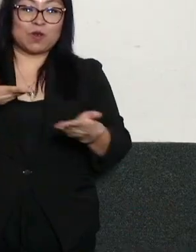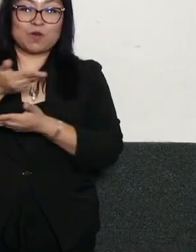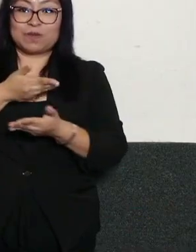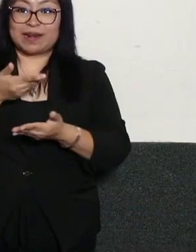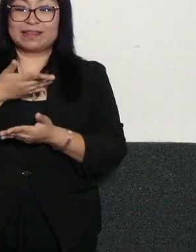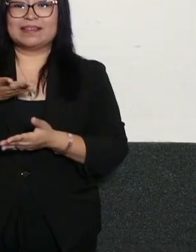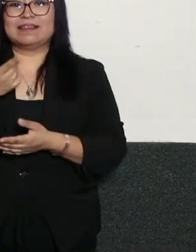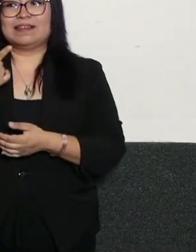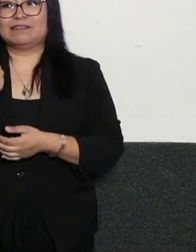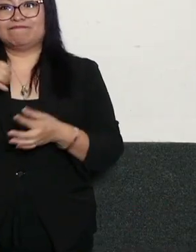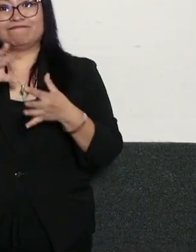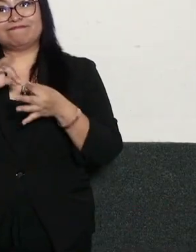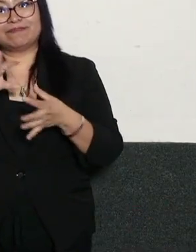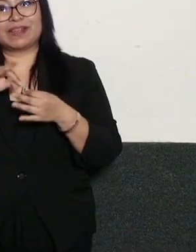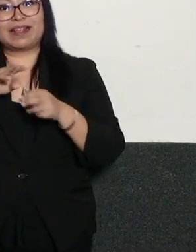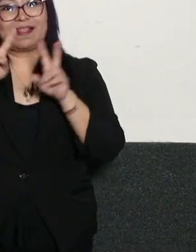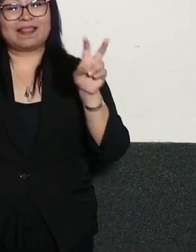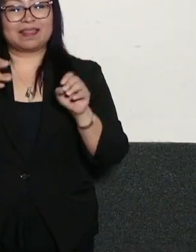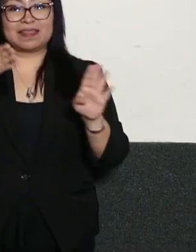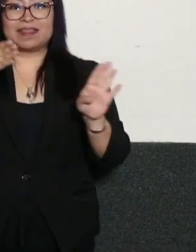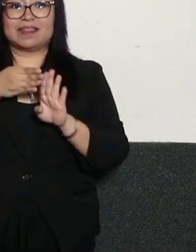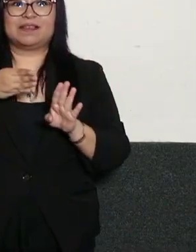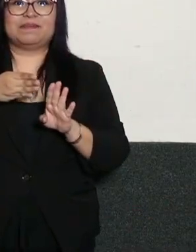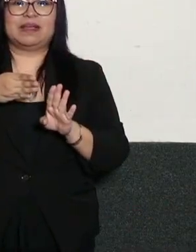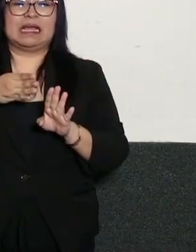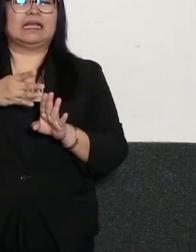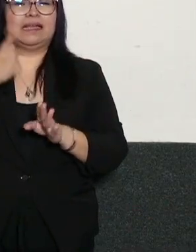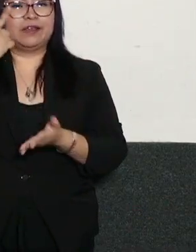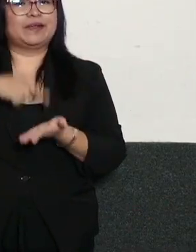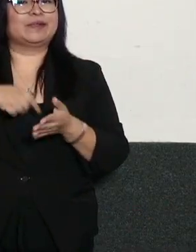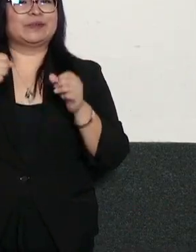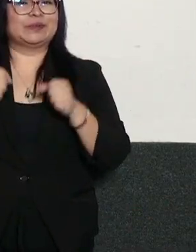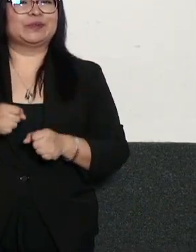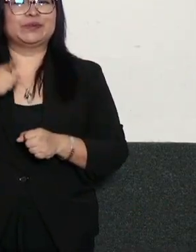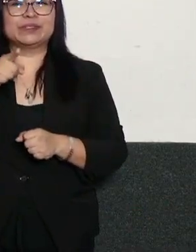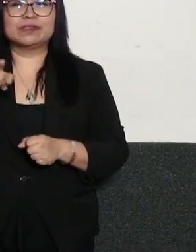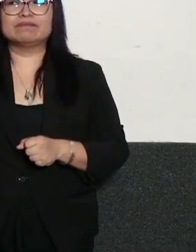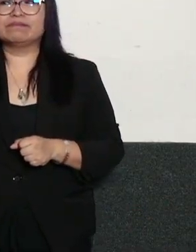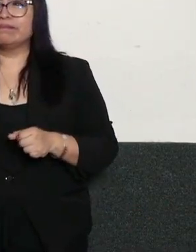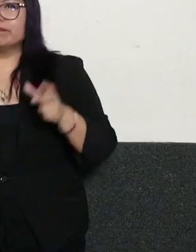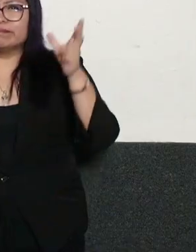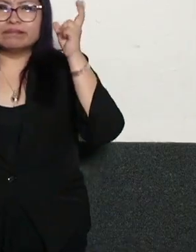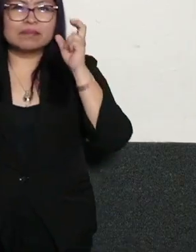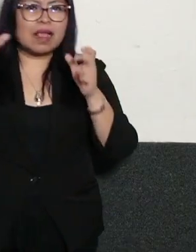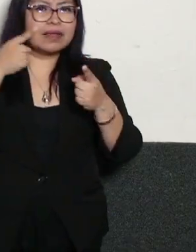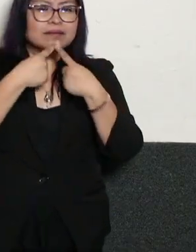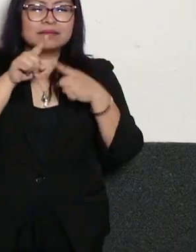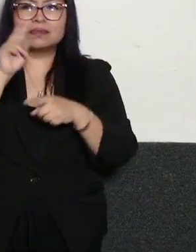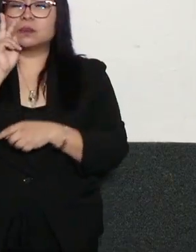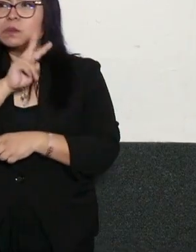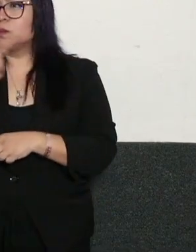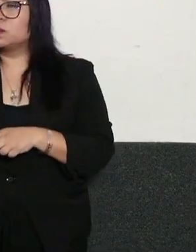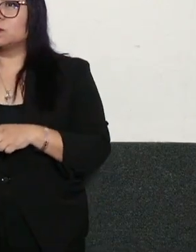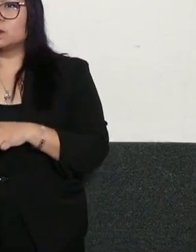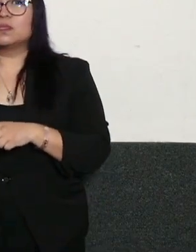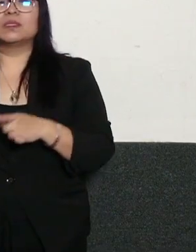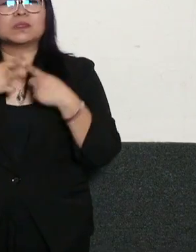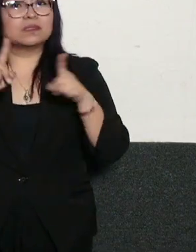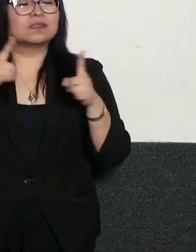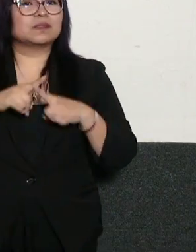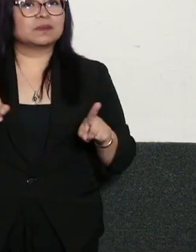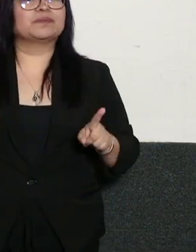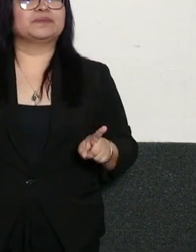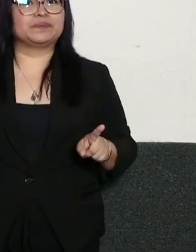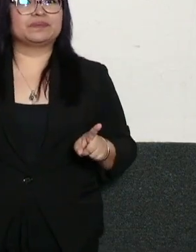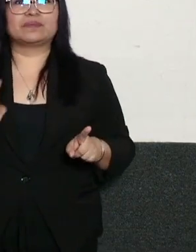con ustedes de un tema que seguramente han estado escuchando por todos lados. Y que también,